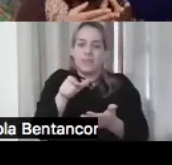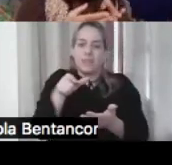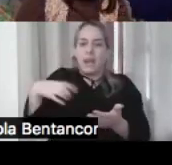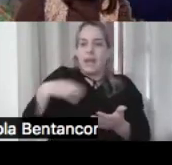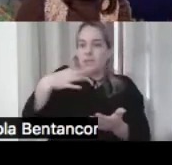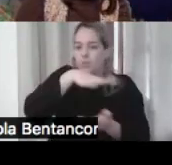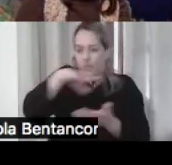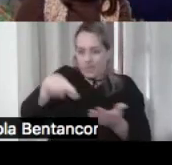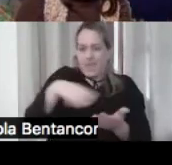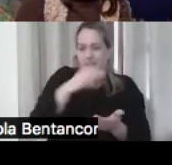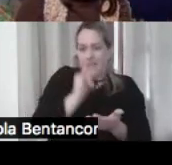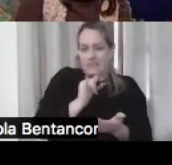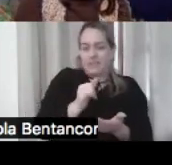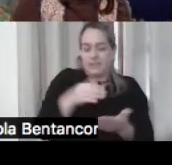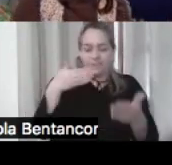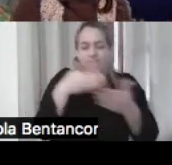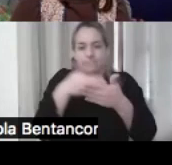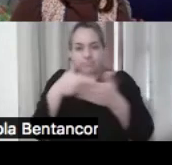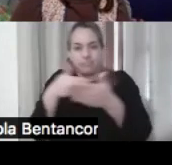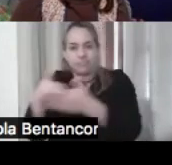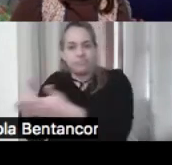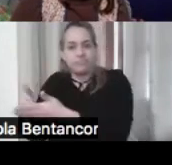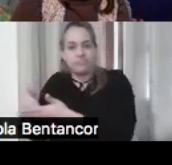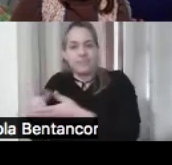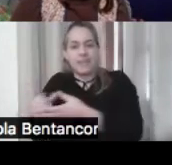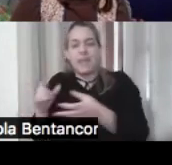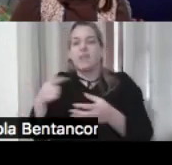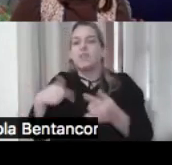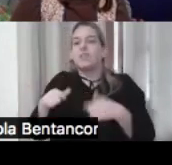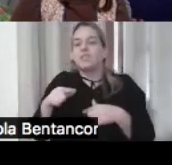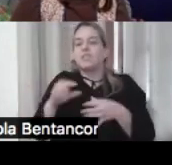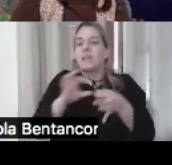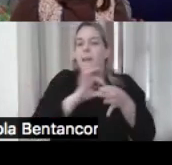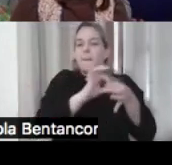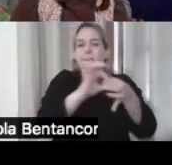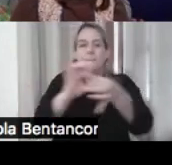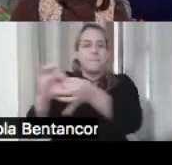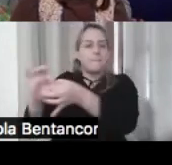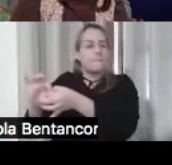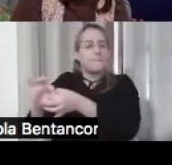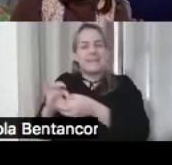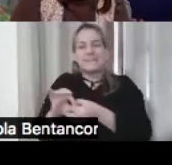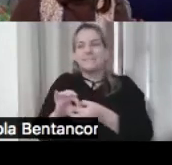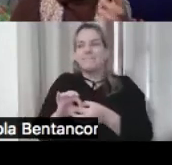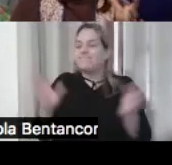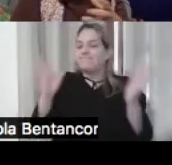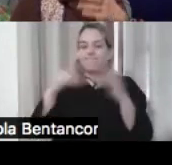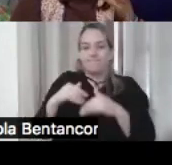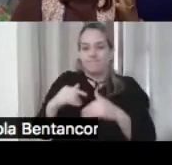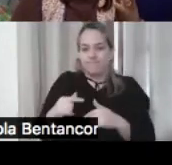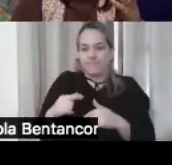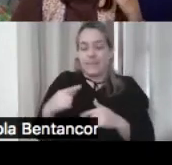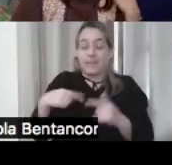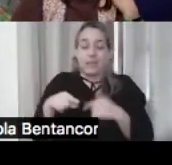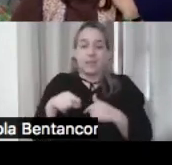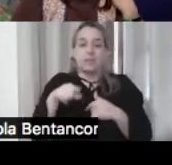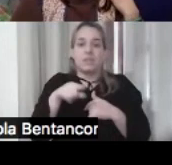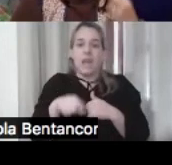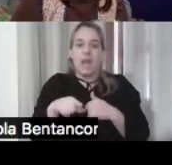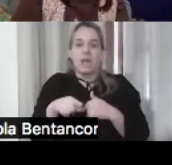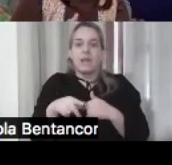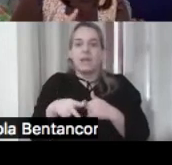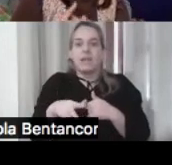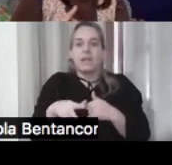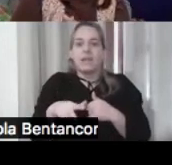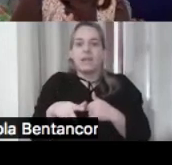de esta persona. Entonces, ya la discapacidad no está vista como de causas orgánicas, físicas, biológicas